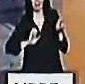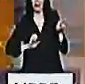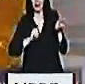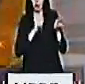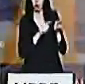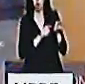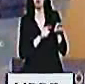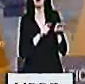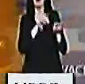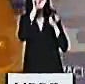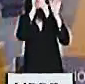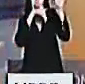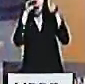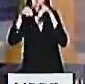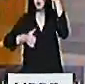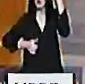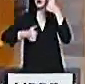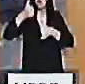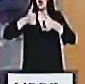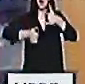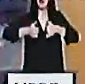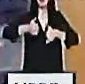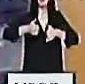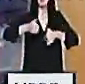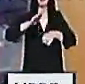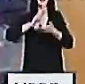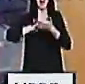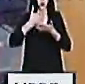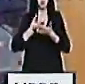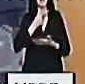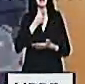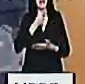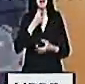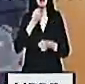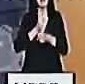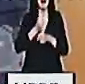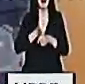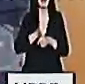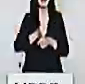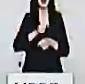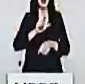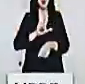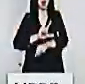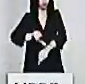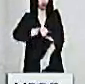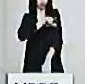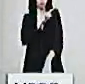atraer y mantener a profesionales idóneos de la salud que deseen trabajar en contextos extremos del país?